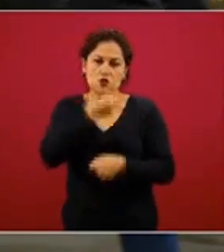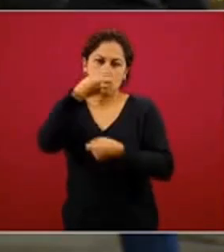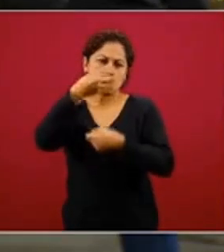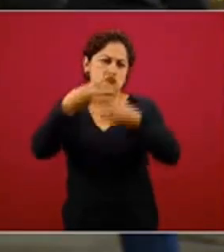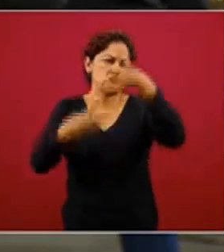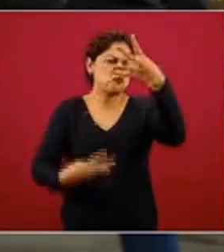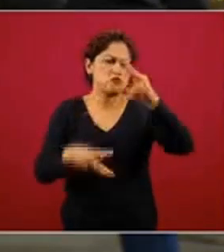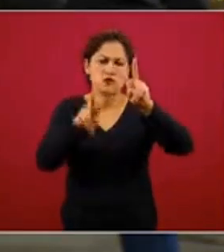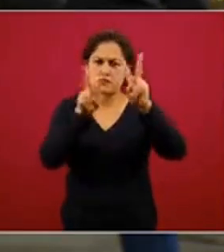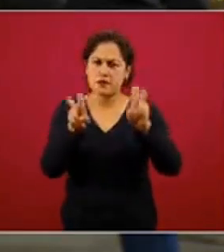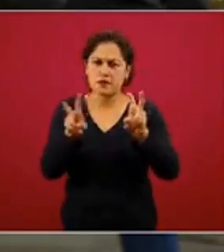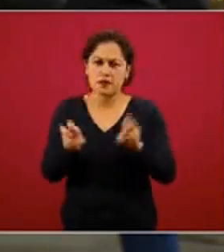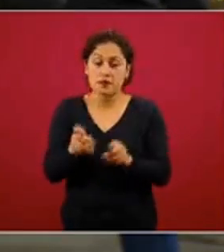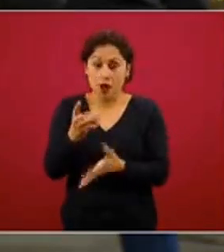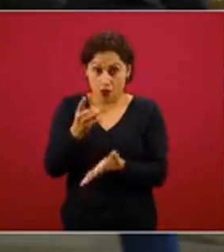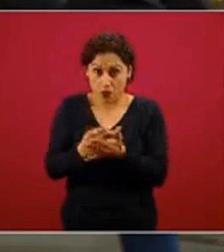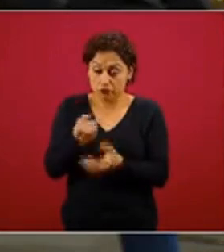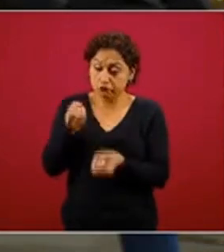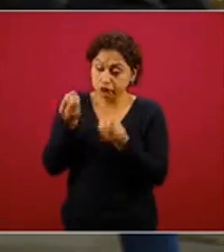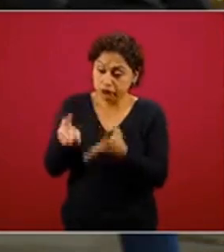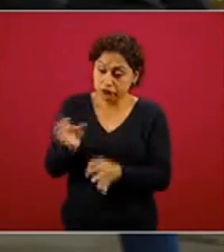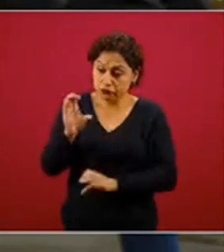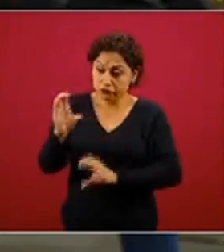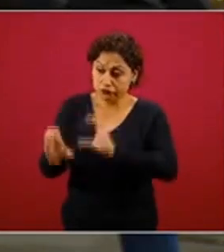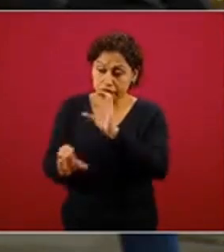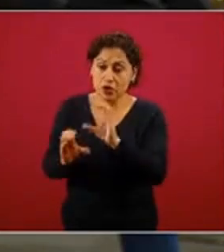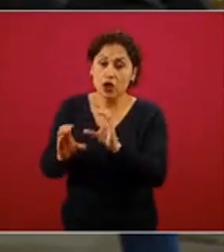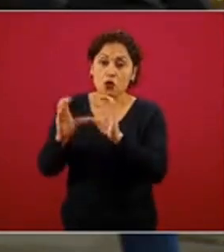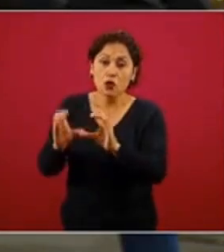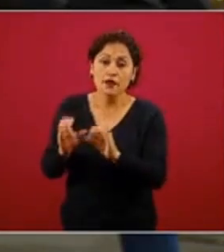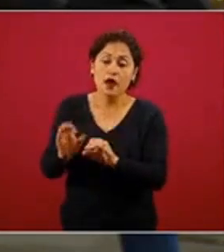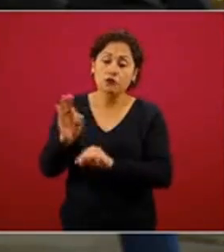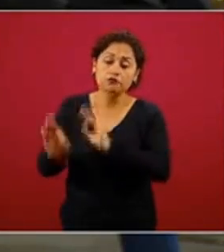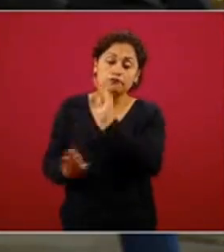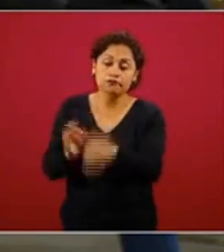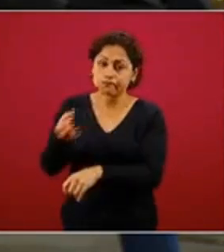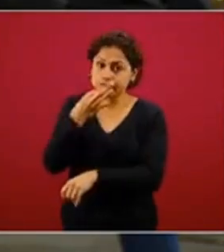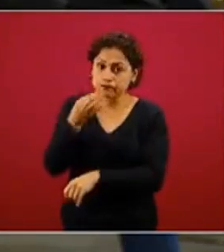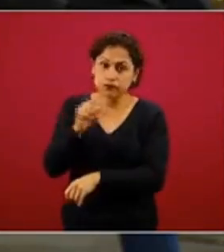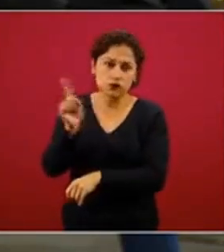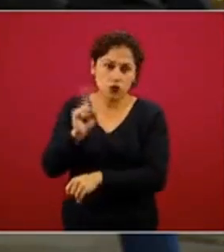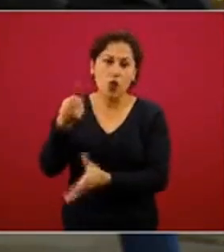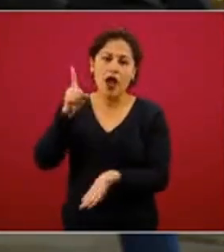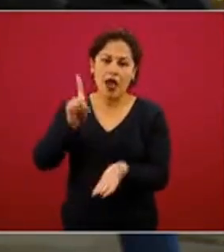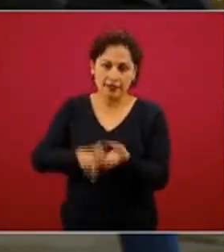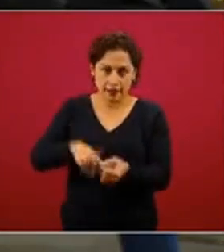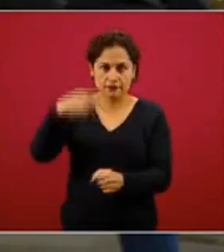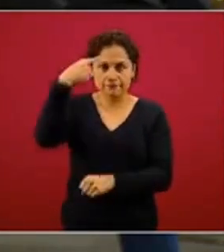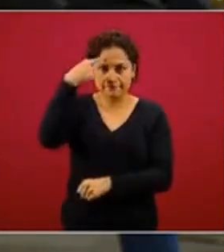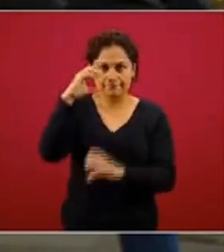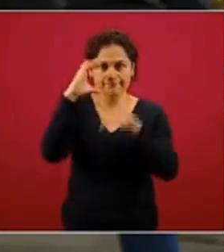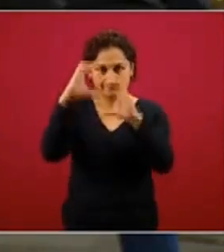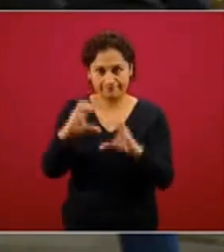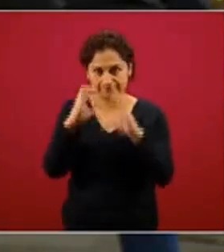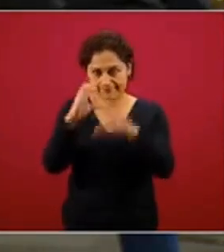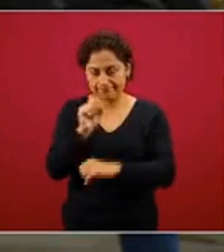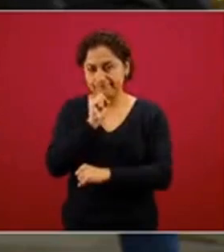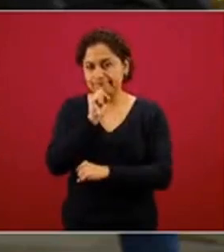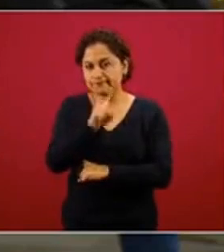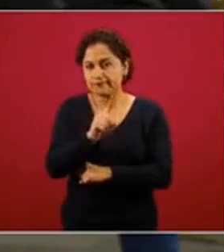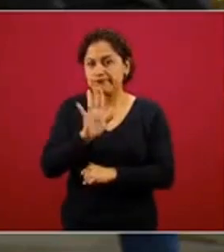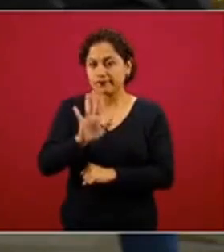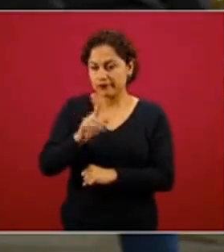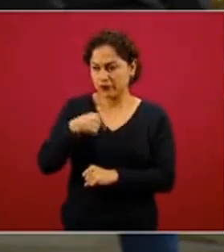salud es dar medicamentos o dar la atención, también requiere la salud mental. Entonces les quisiera yo preguntar, y pues, dependiendo de su respuesta, hacer una segunda